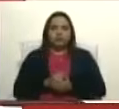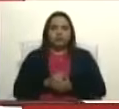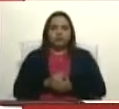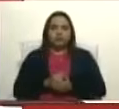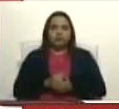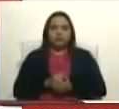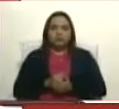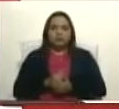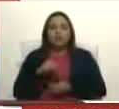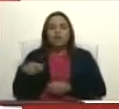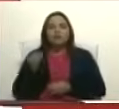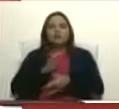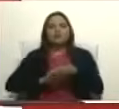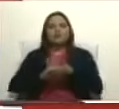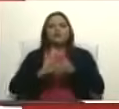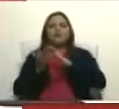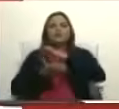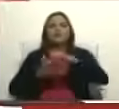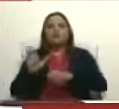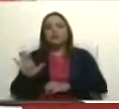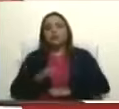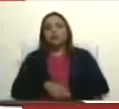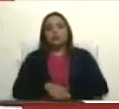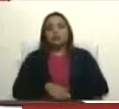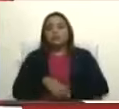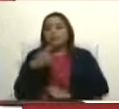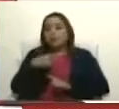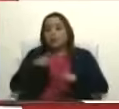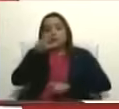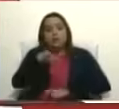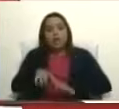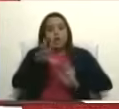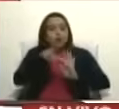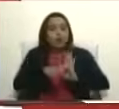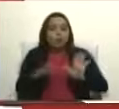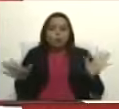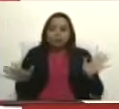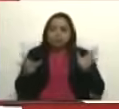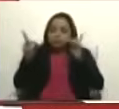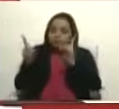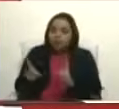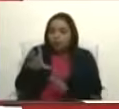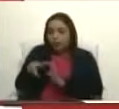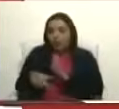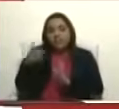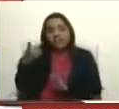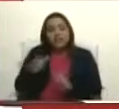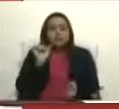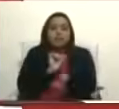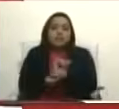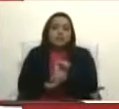para que resuelvan su problema. Ahora, quien robó, robó. Debería estar preso, ¿va?